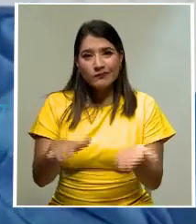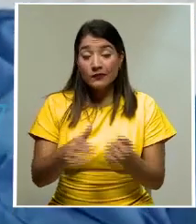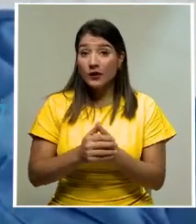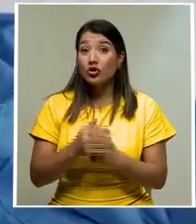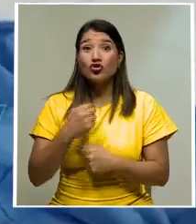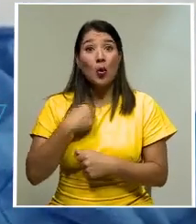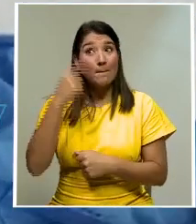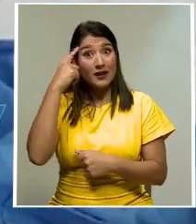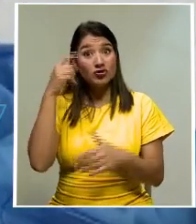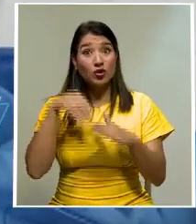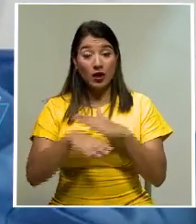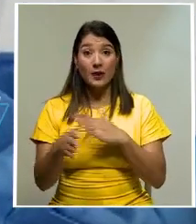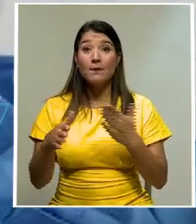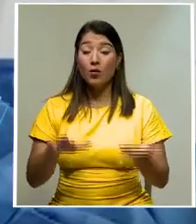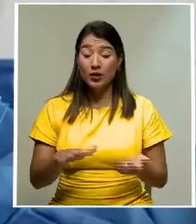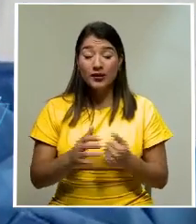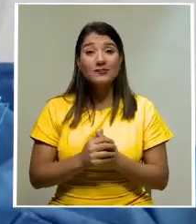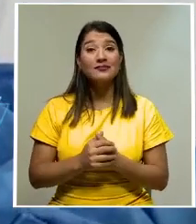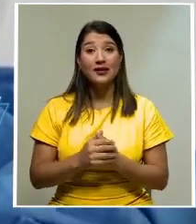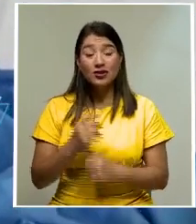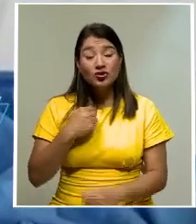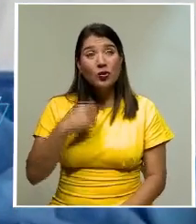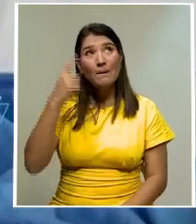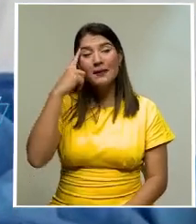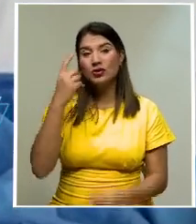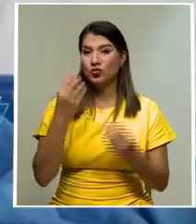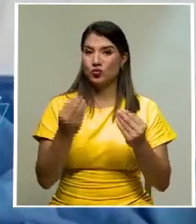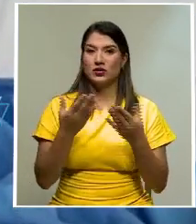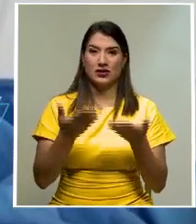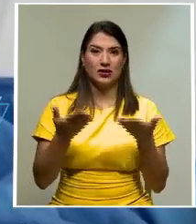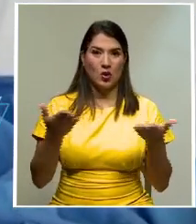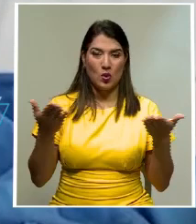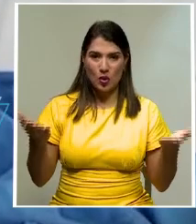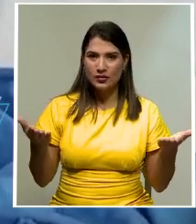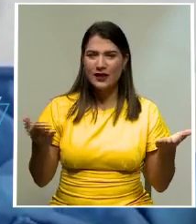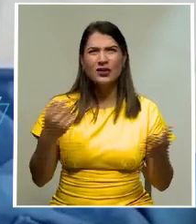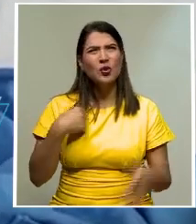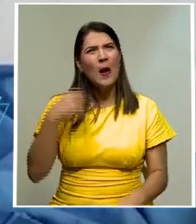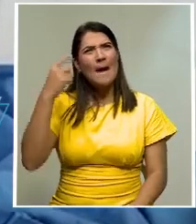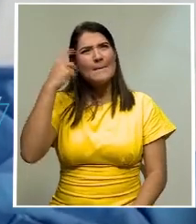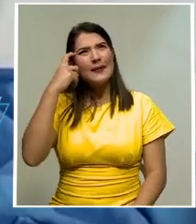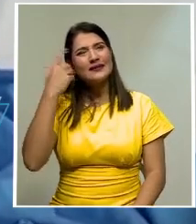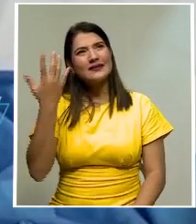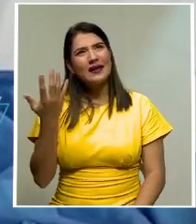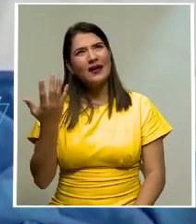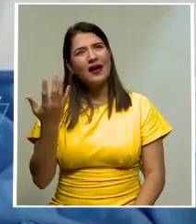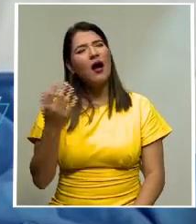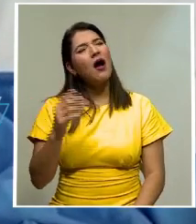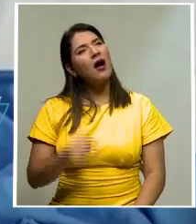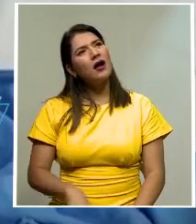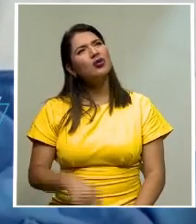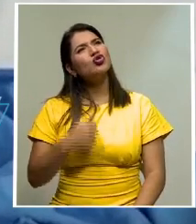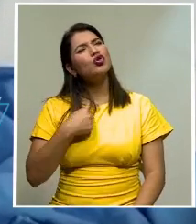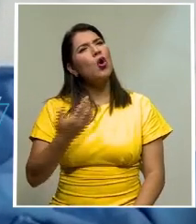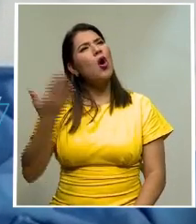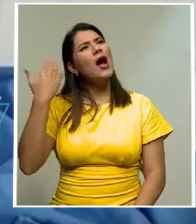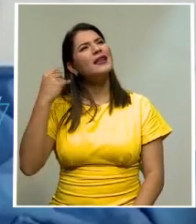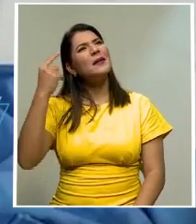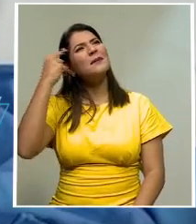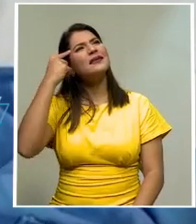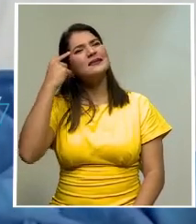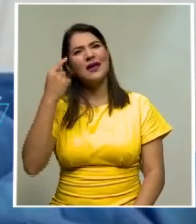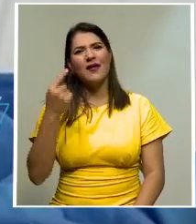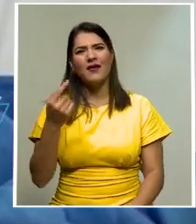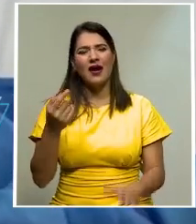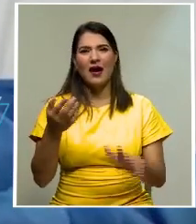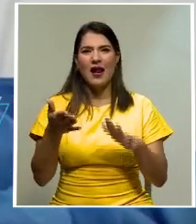muerte, uno piensa en tantas y tantas cosas, en que uno dice, mira, yo que decía que tal vez la muerte no se puede